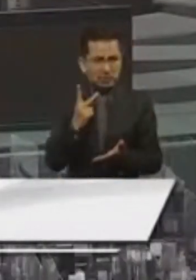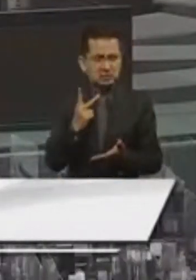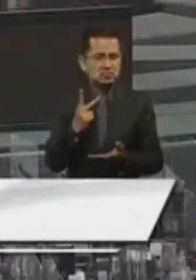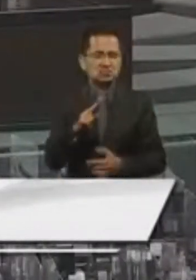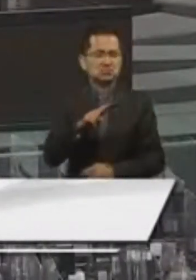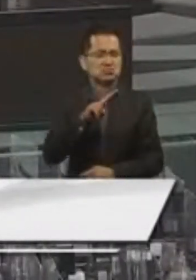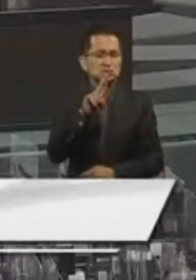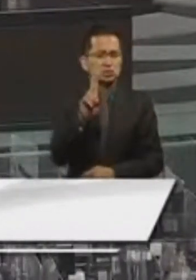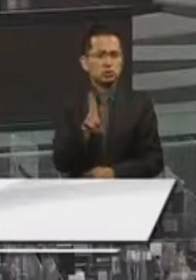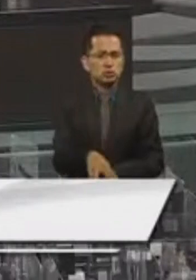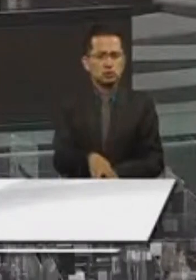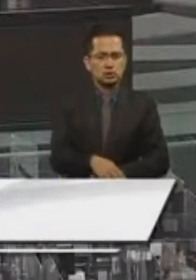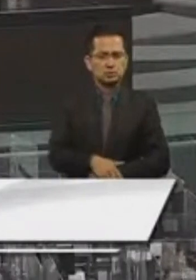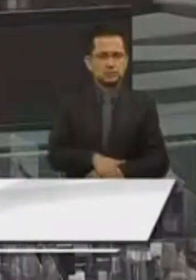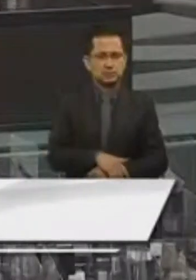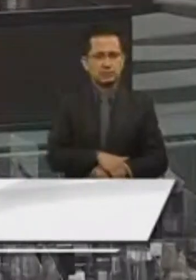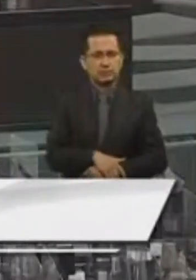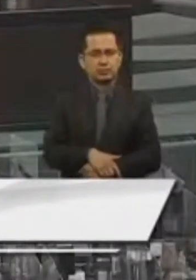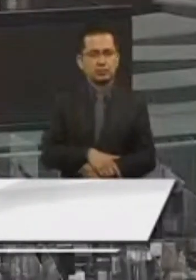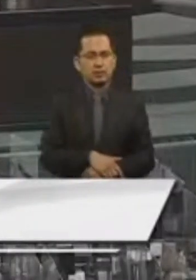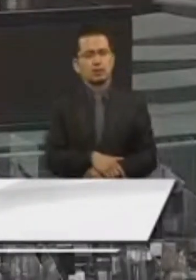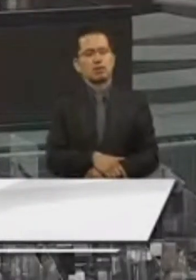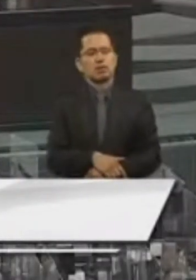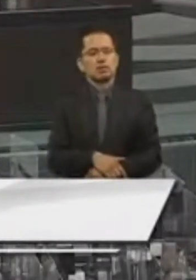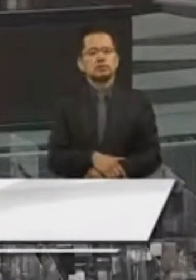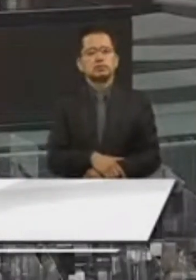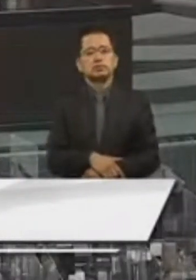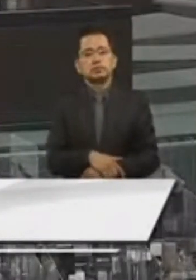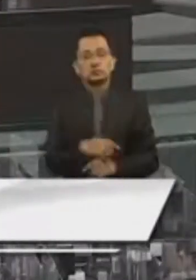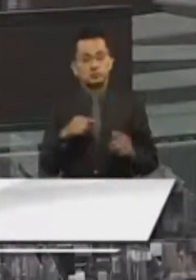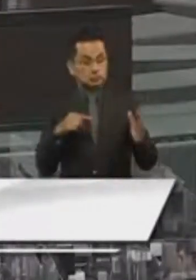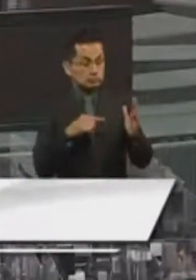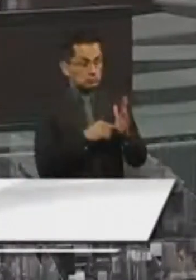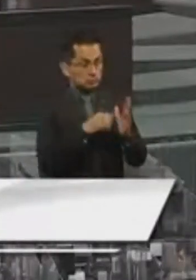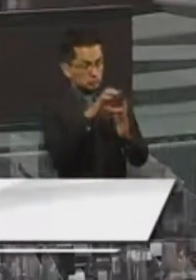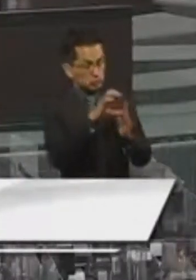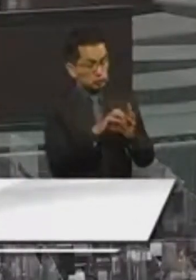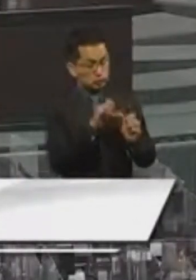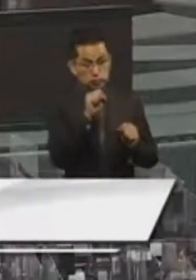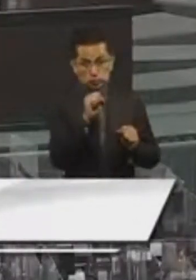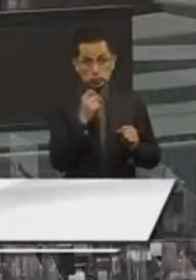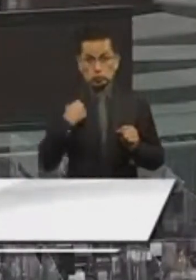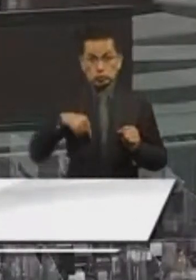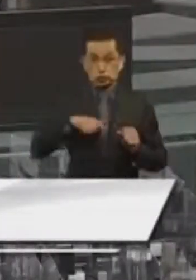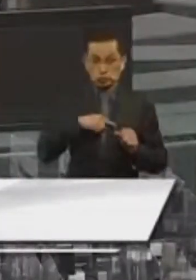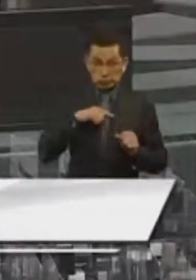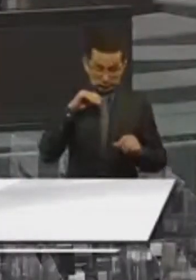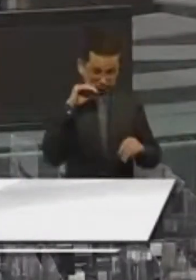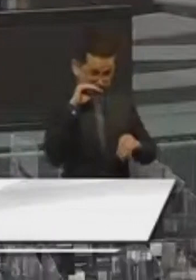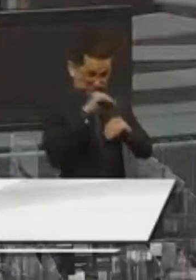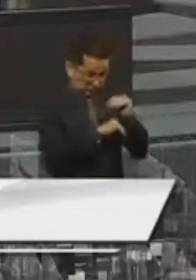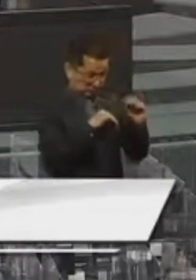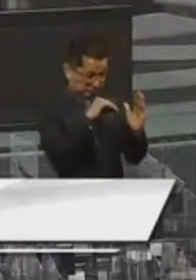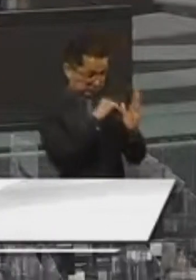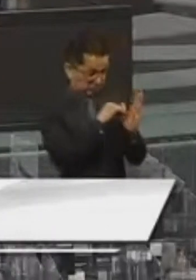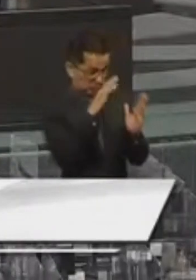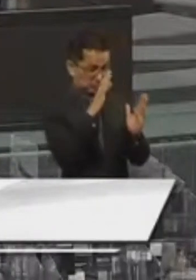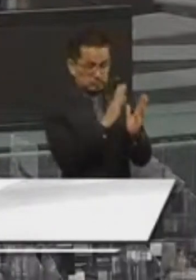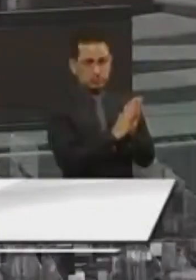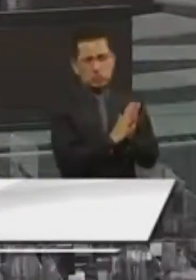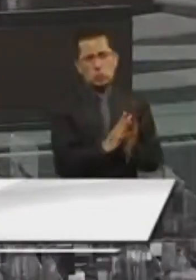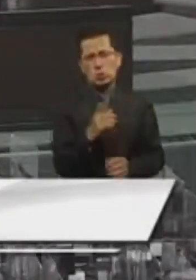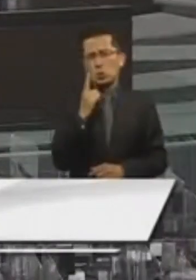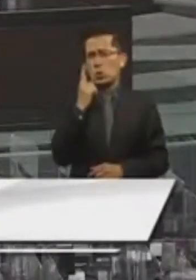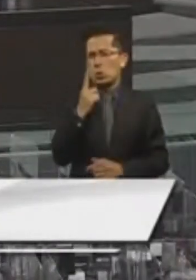Y plasmamos en la Constitución el proyecto más ambicioso de la